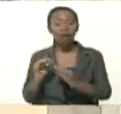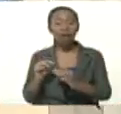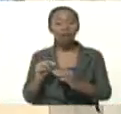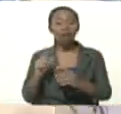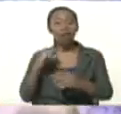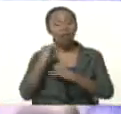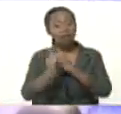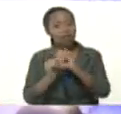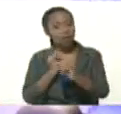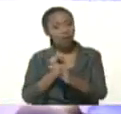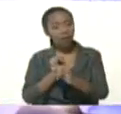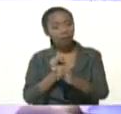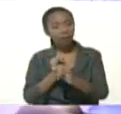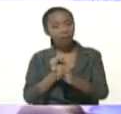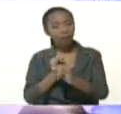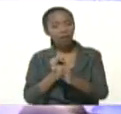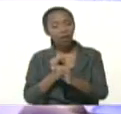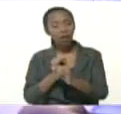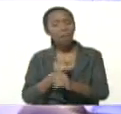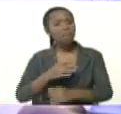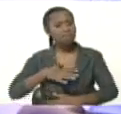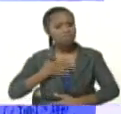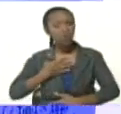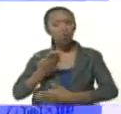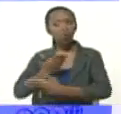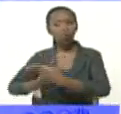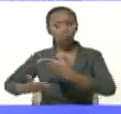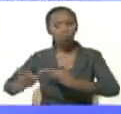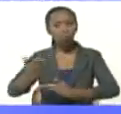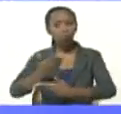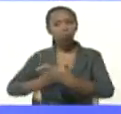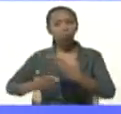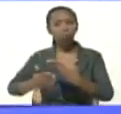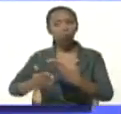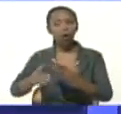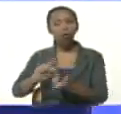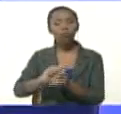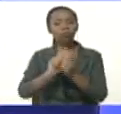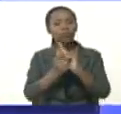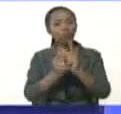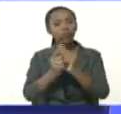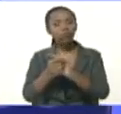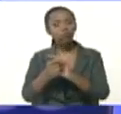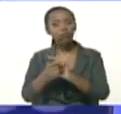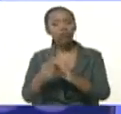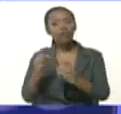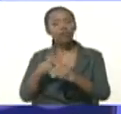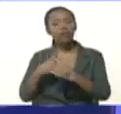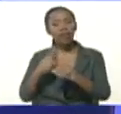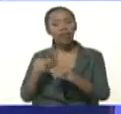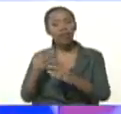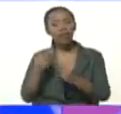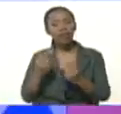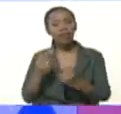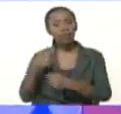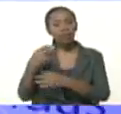web, en donde podemos intercambiar y podemos cambiar todas las criptomonedas. Correcto. De forma digital.